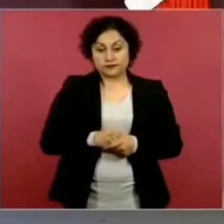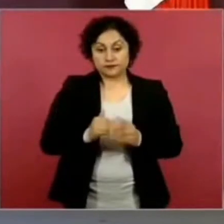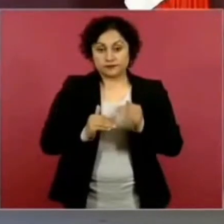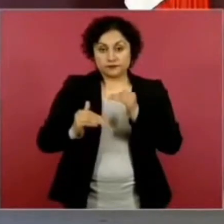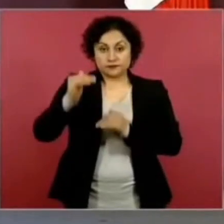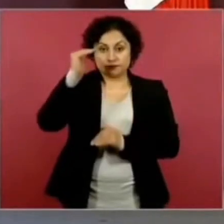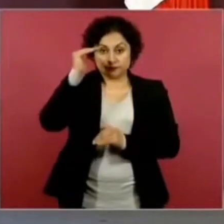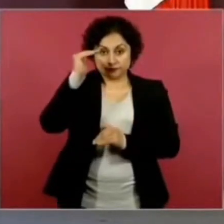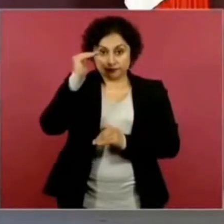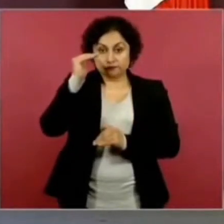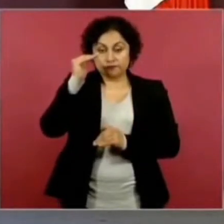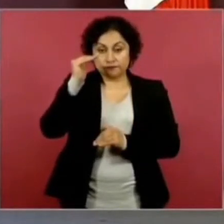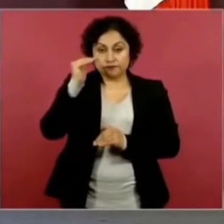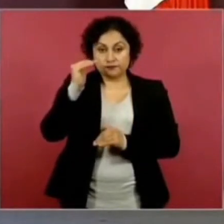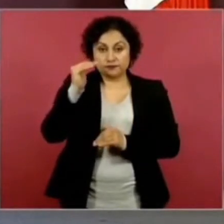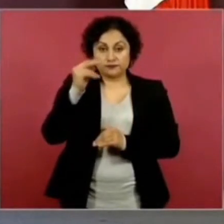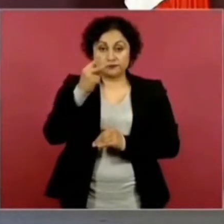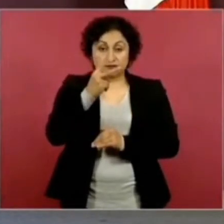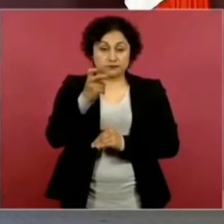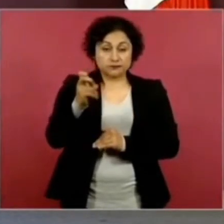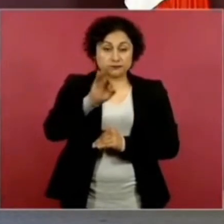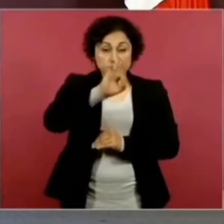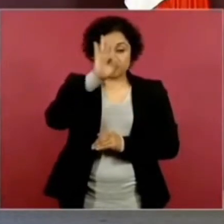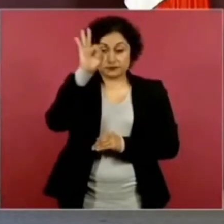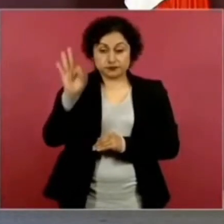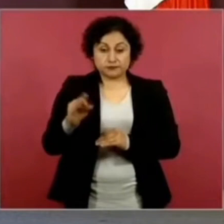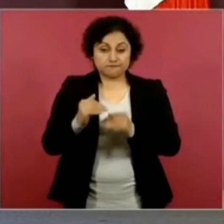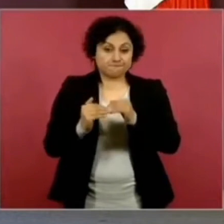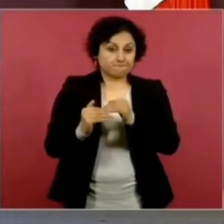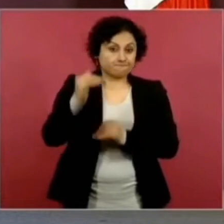aumentó casi 200%.